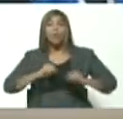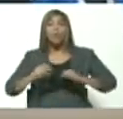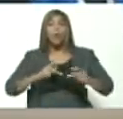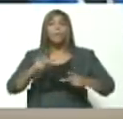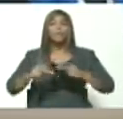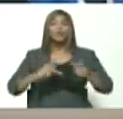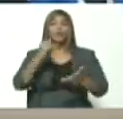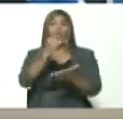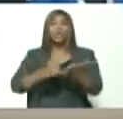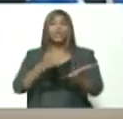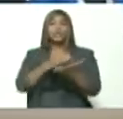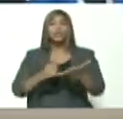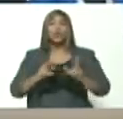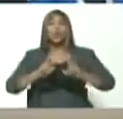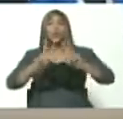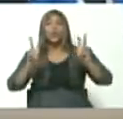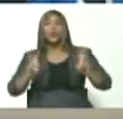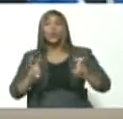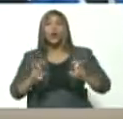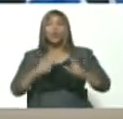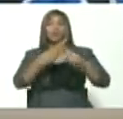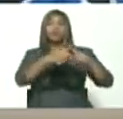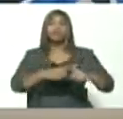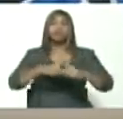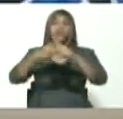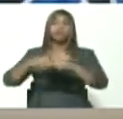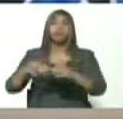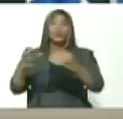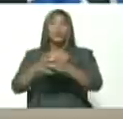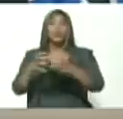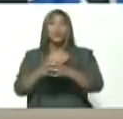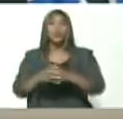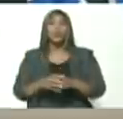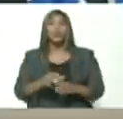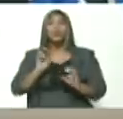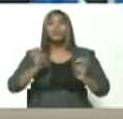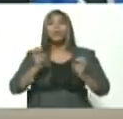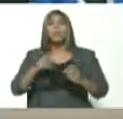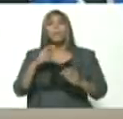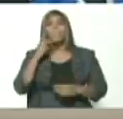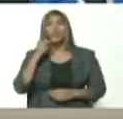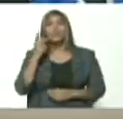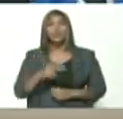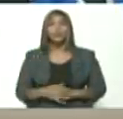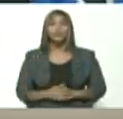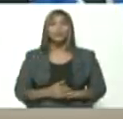procesos de inscripción y renovación de nómina de estas organizaciones con fines políticos.